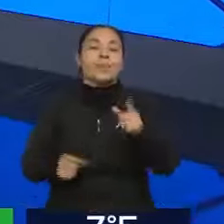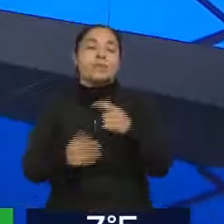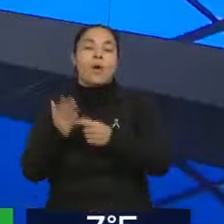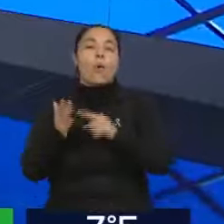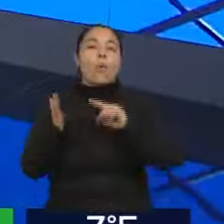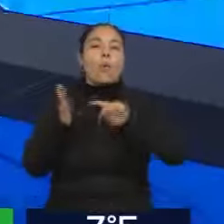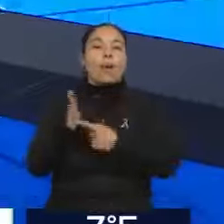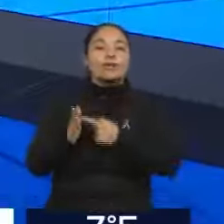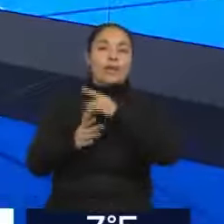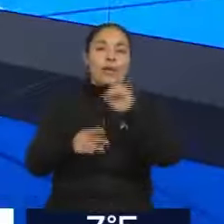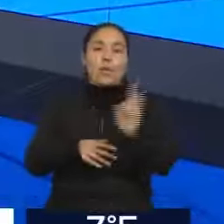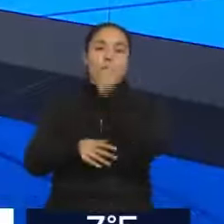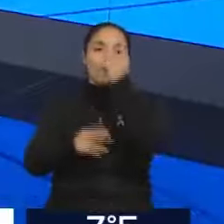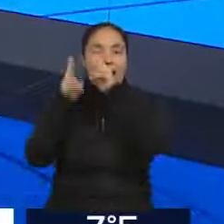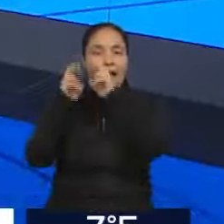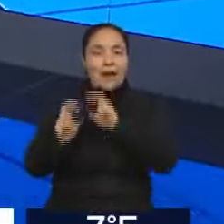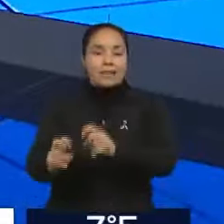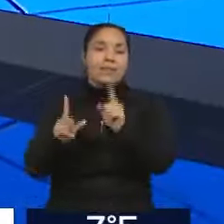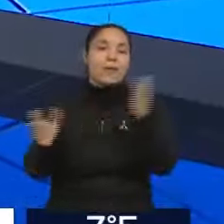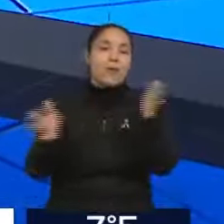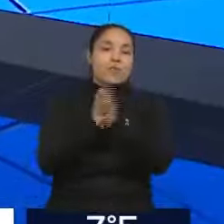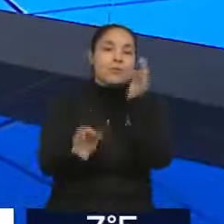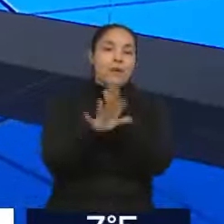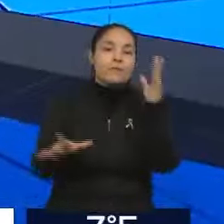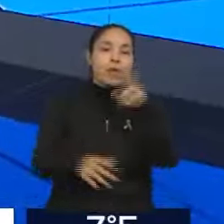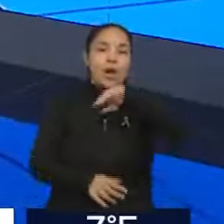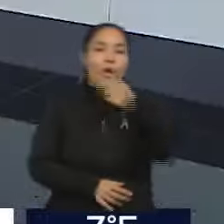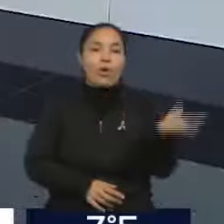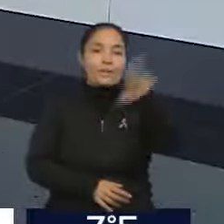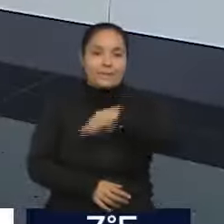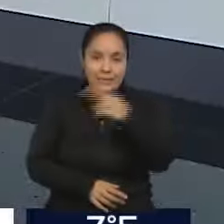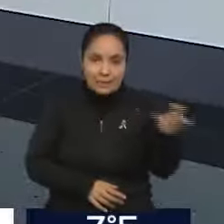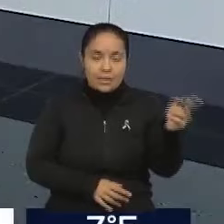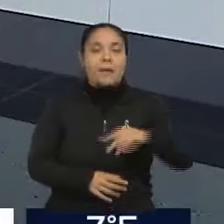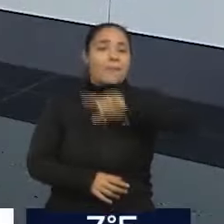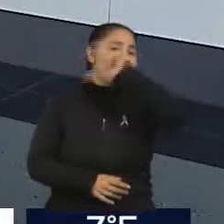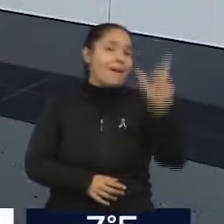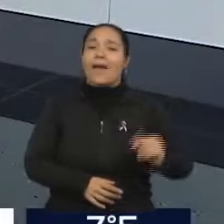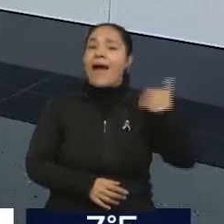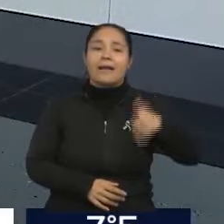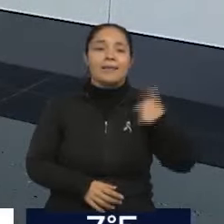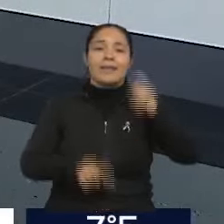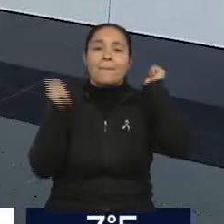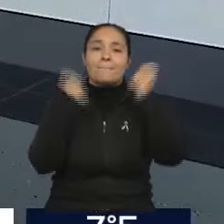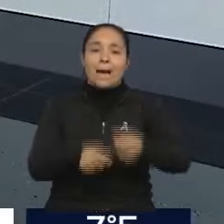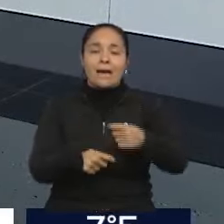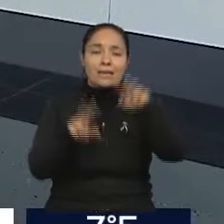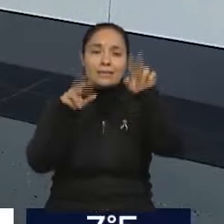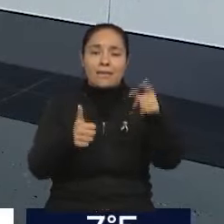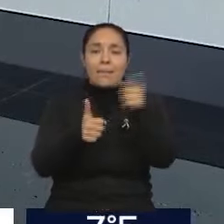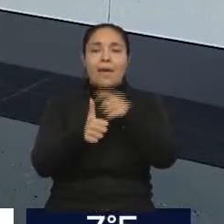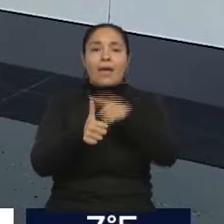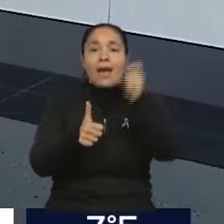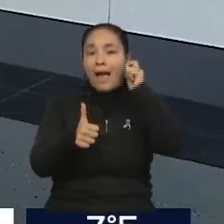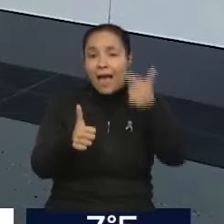Aires junto a expertos del CONICET, respecto de lo que se paga a lo largo y ancho de la República Argentina en torno a los servicios